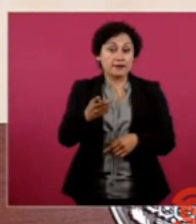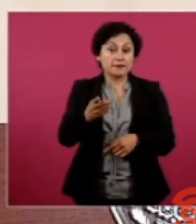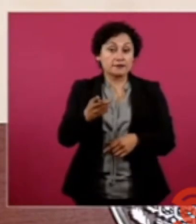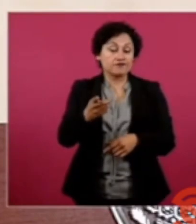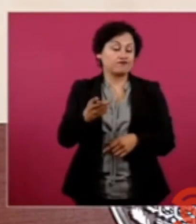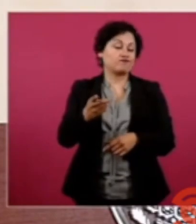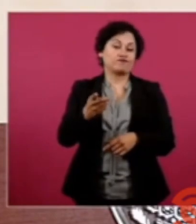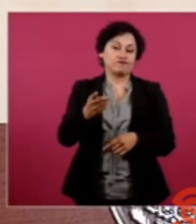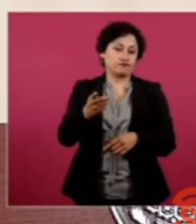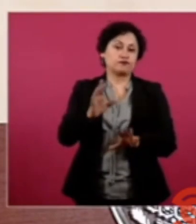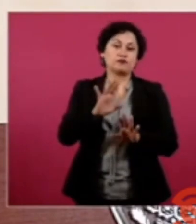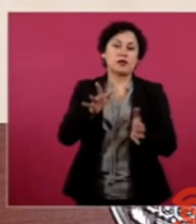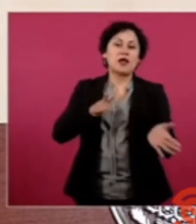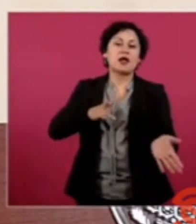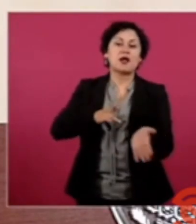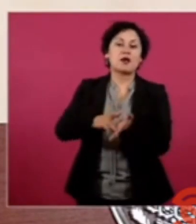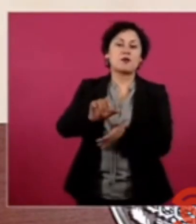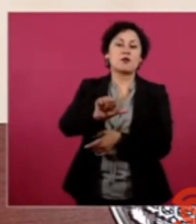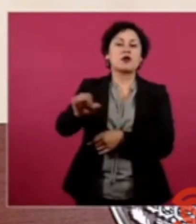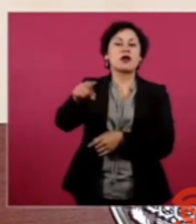por apoyar a Ávila Camacho,